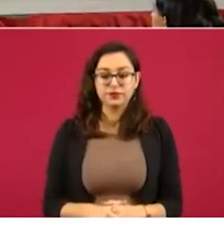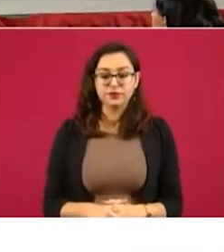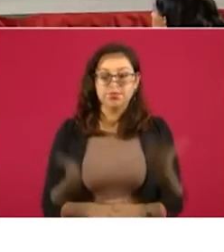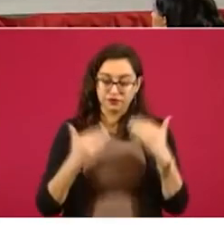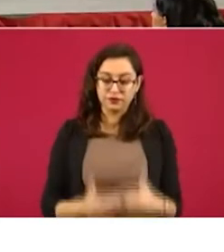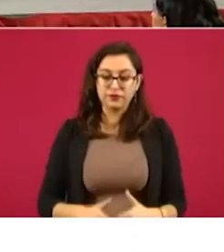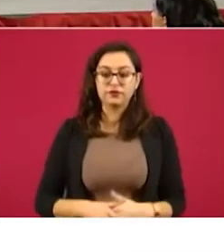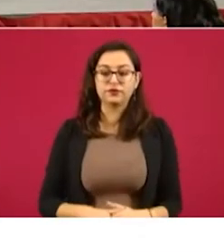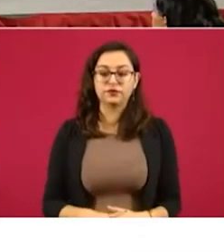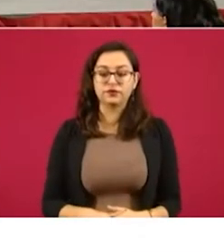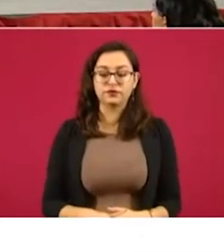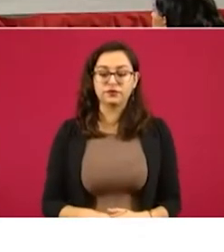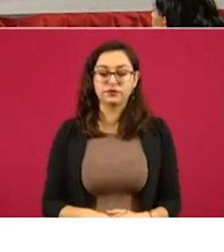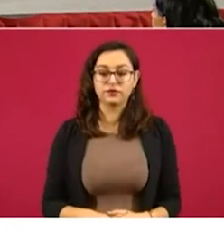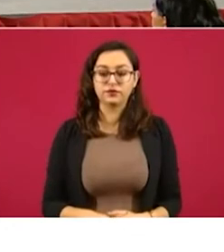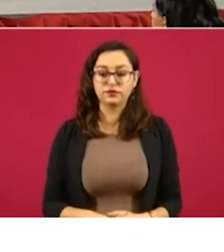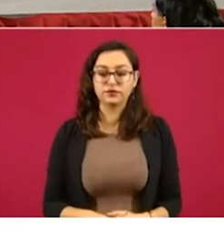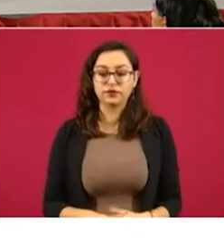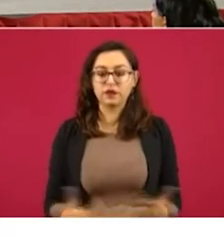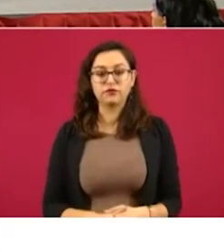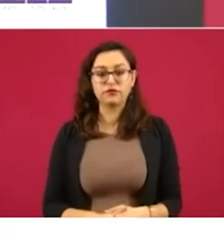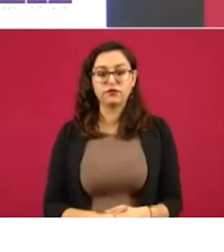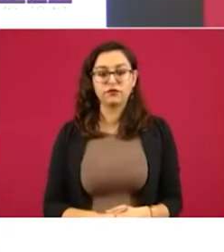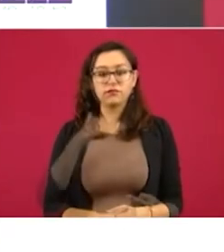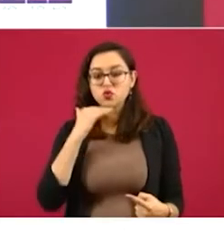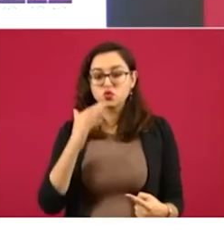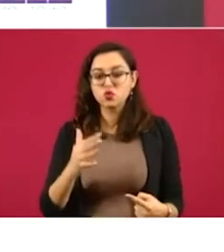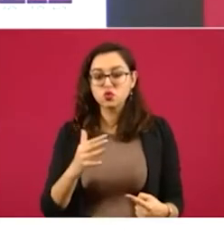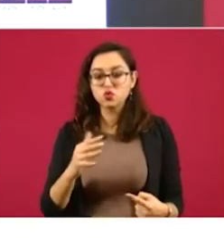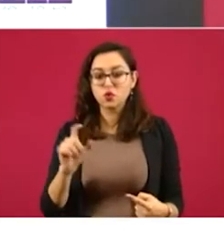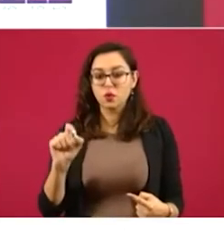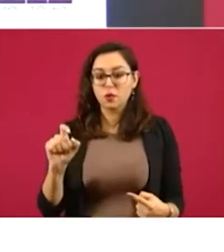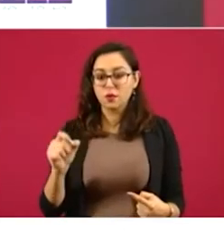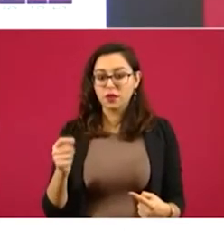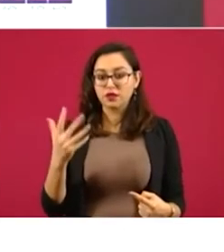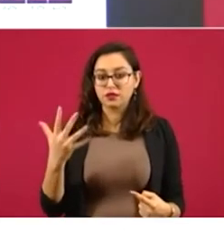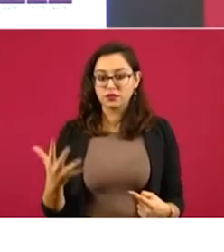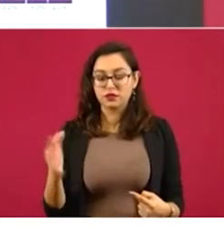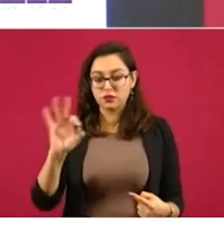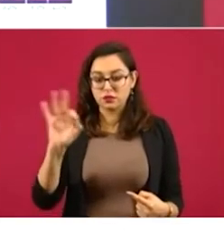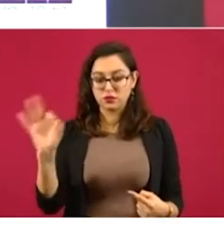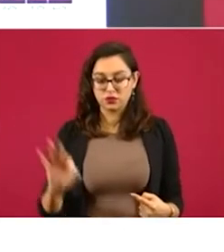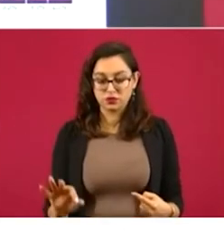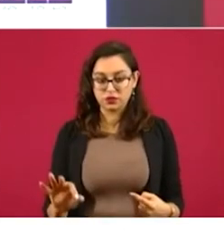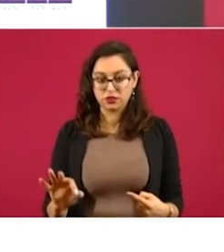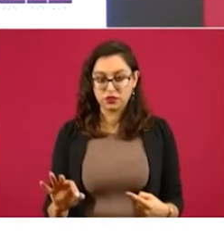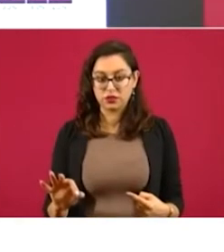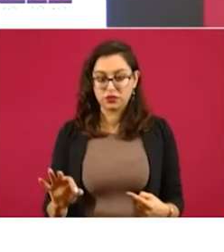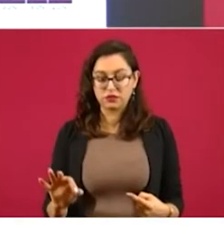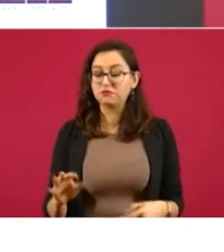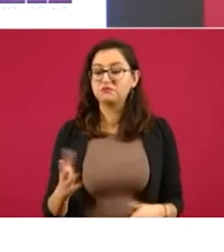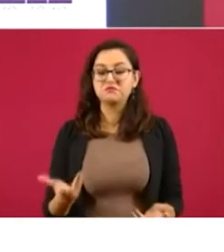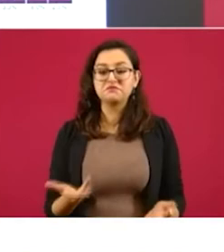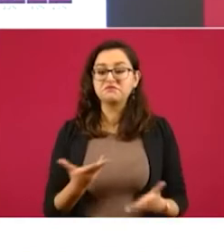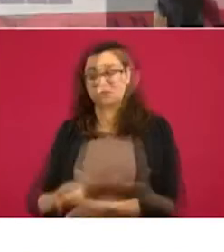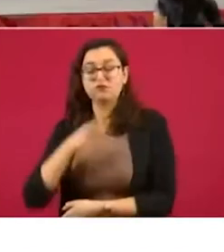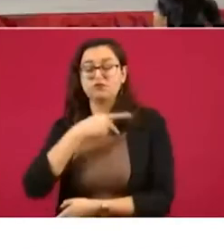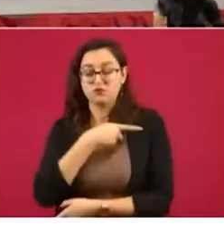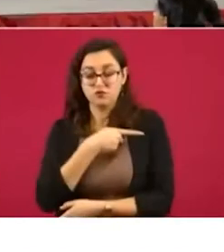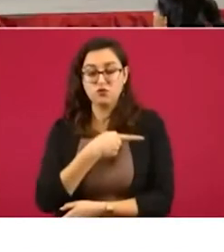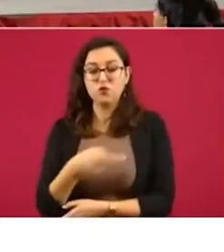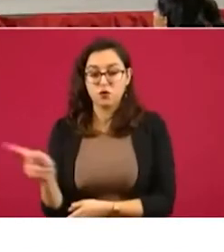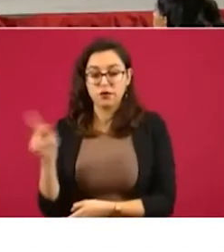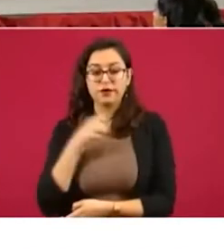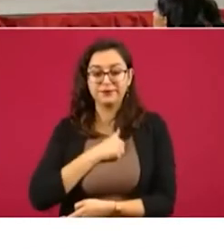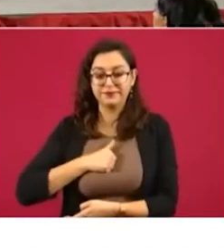usted que es el principal problema del país corrupción 25.1 esto no aparecía antes en